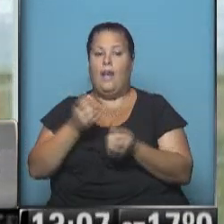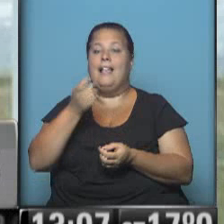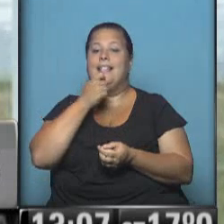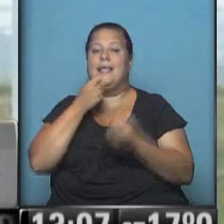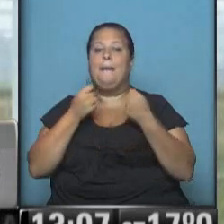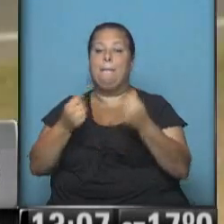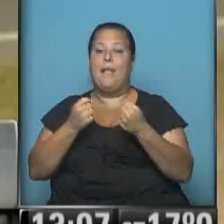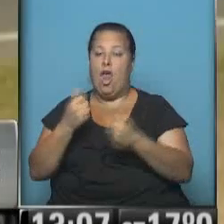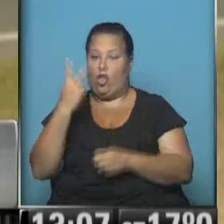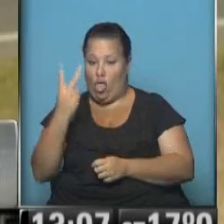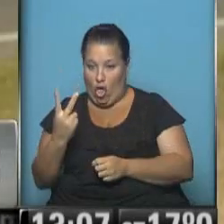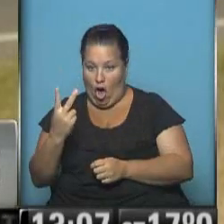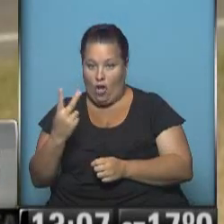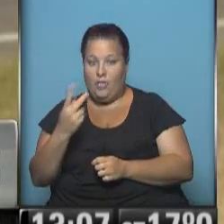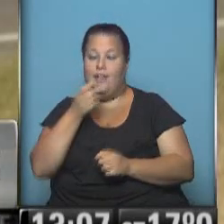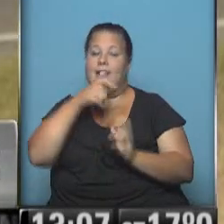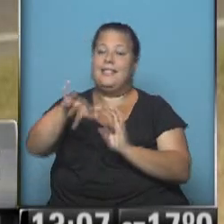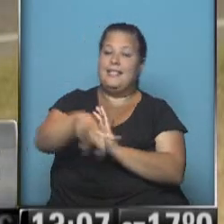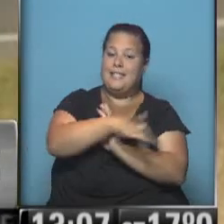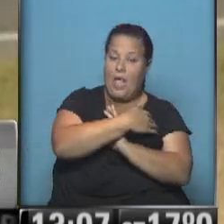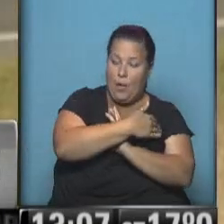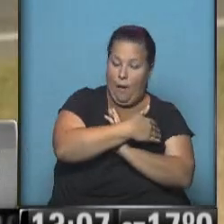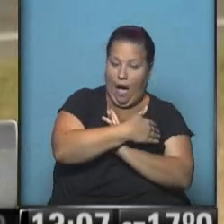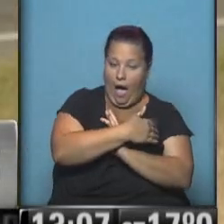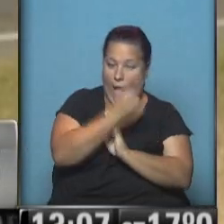los pilotos son dos, el que se retira